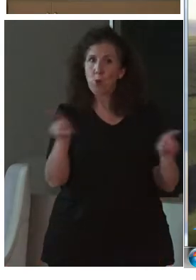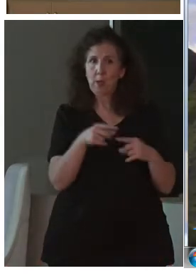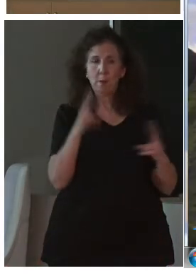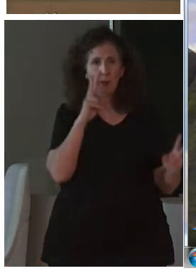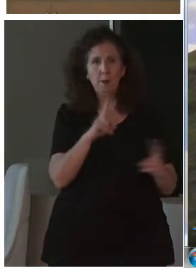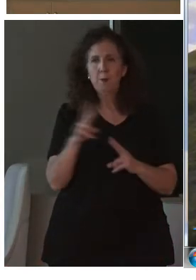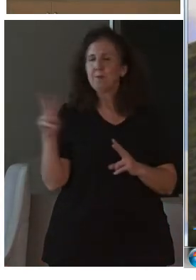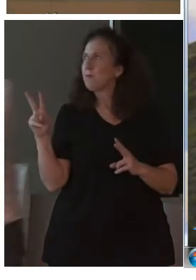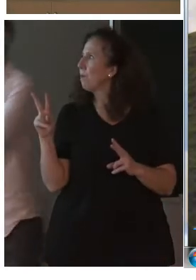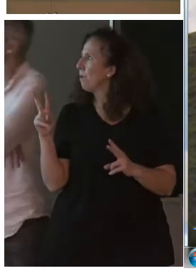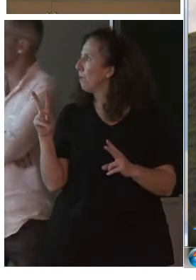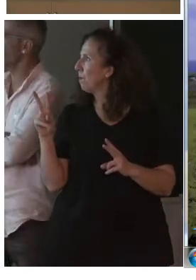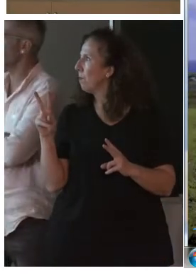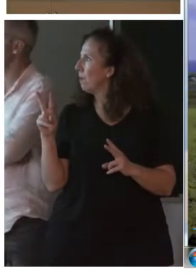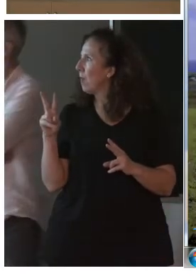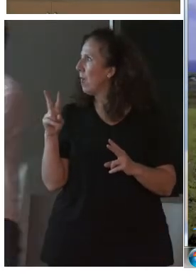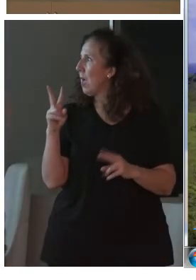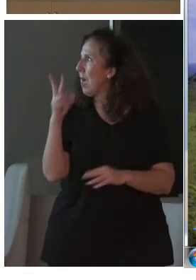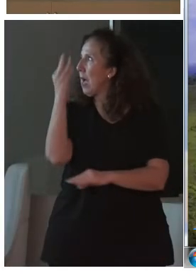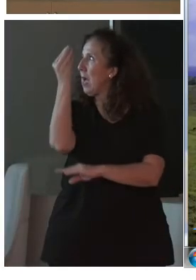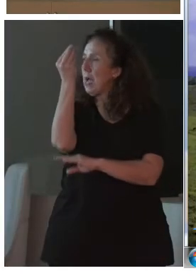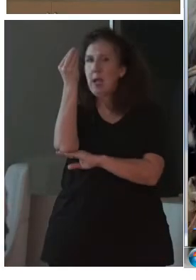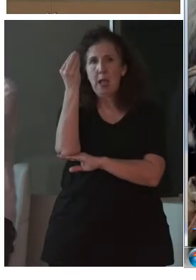Rapa Nui, un símbolo para nosotros.